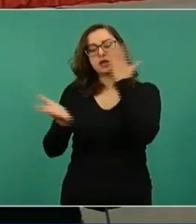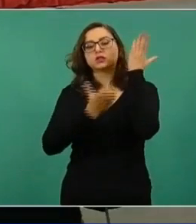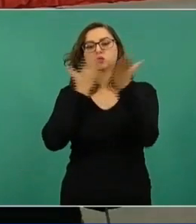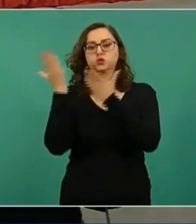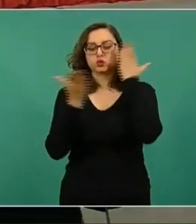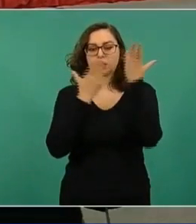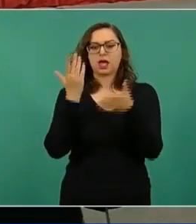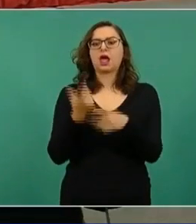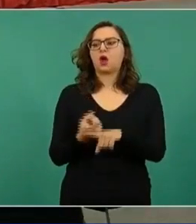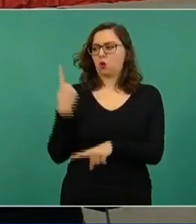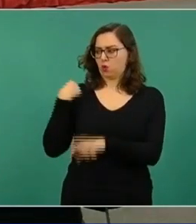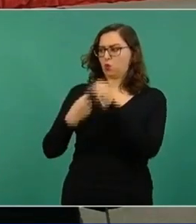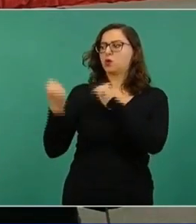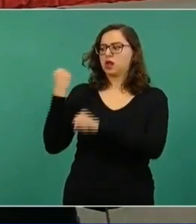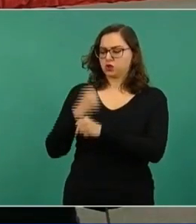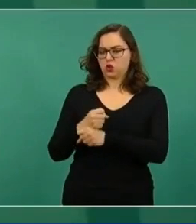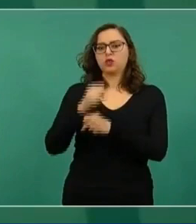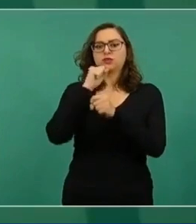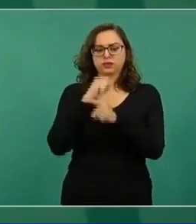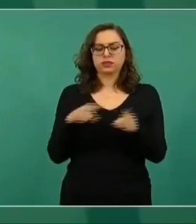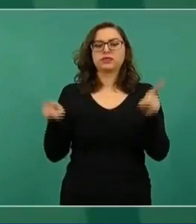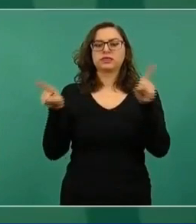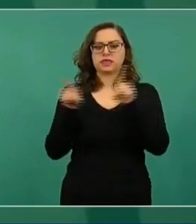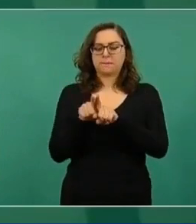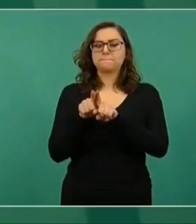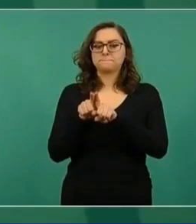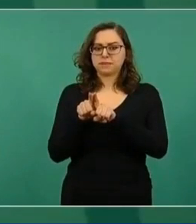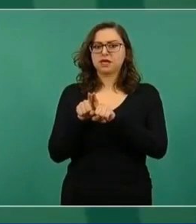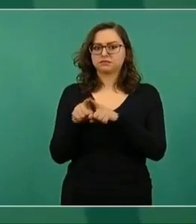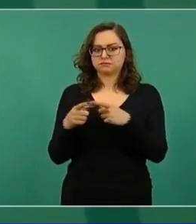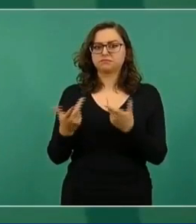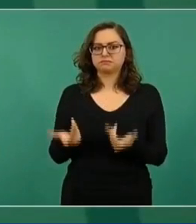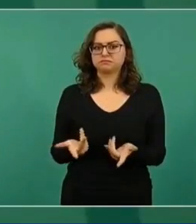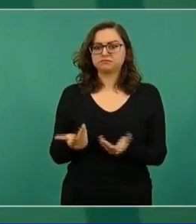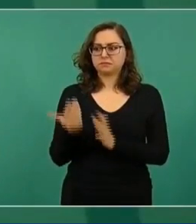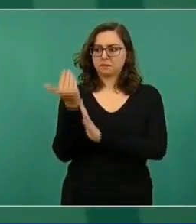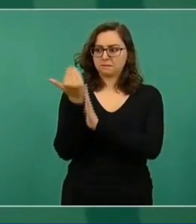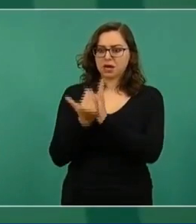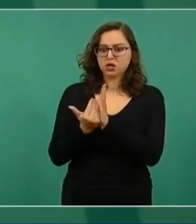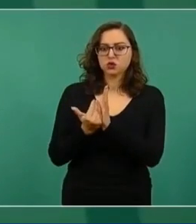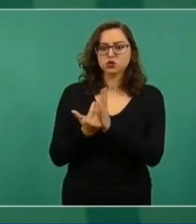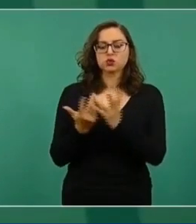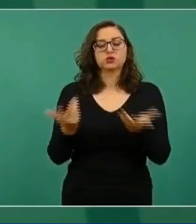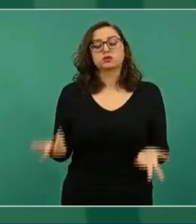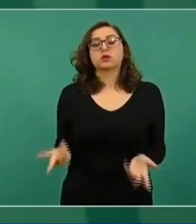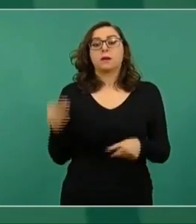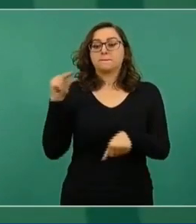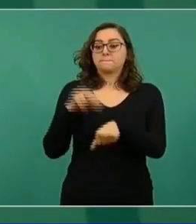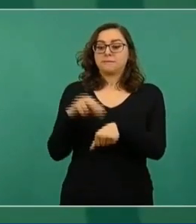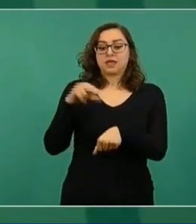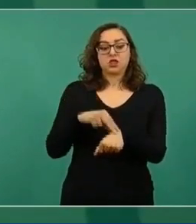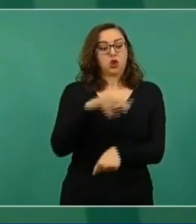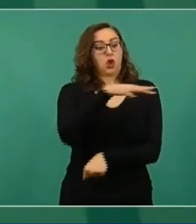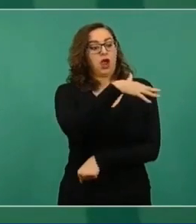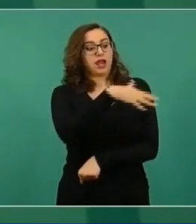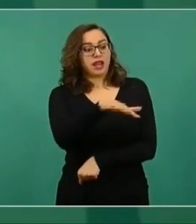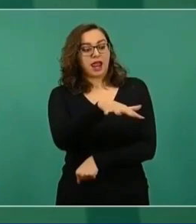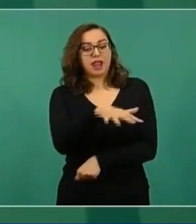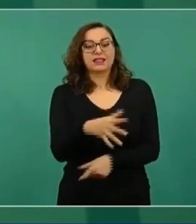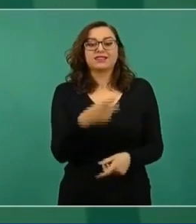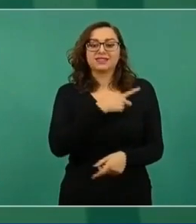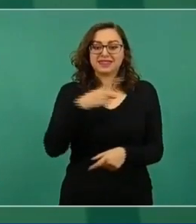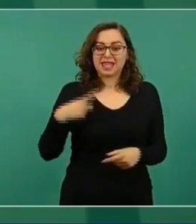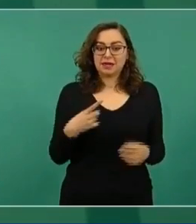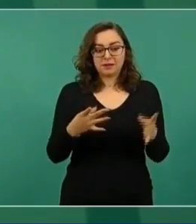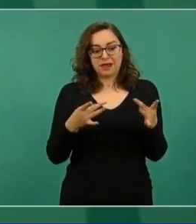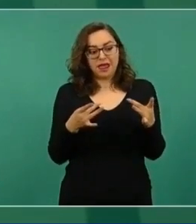tuvieron el año pasado, por cierto, una disminución de esas posibilidades. Porque no es solo tener a los médicos generales, hay que tenerlos de calidad